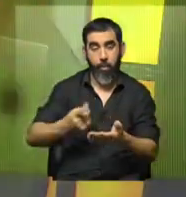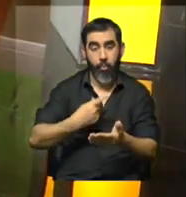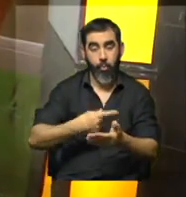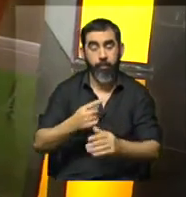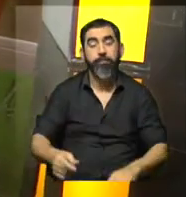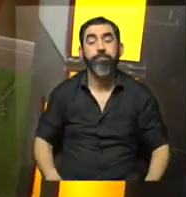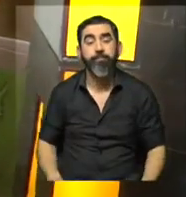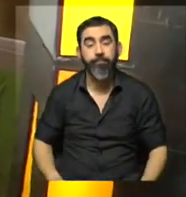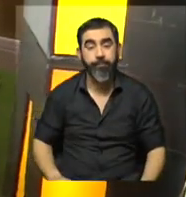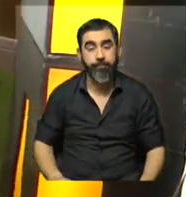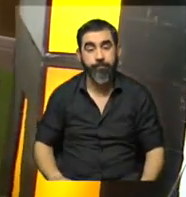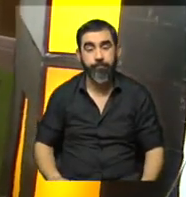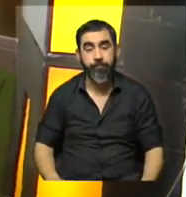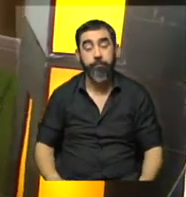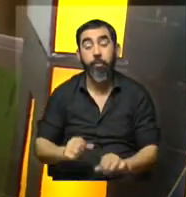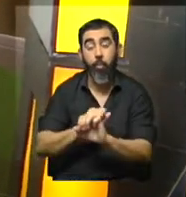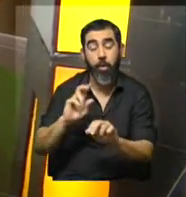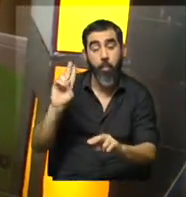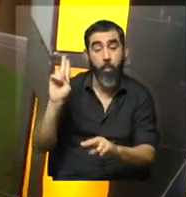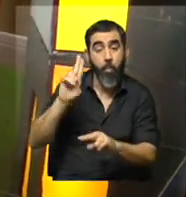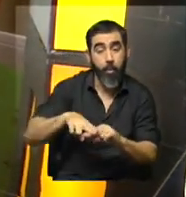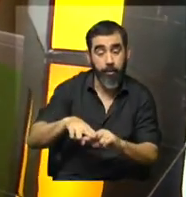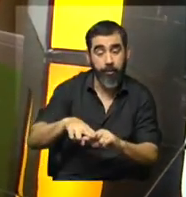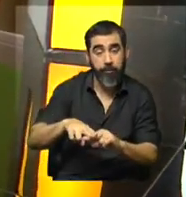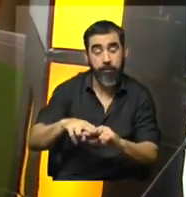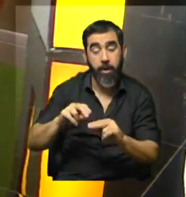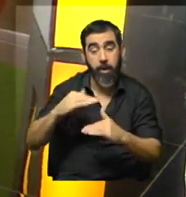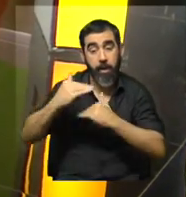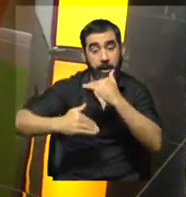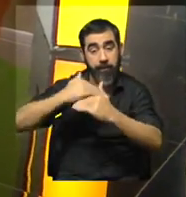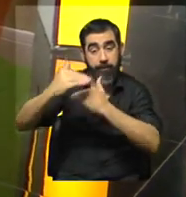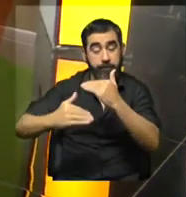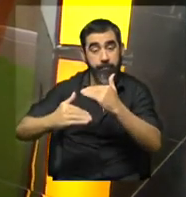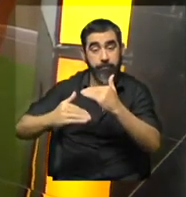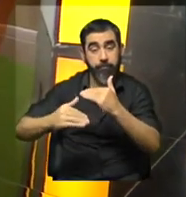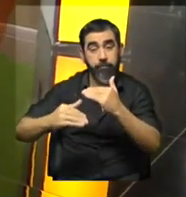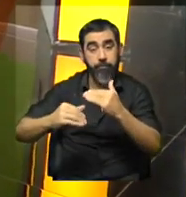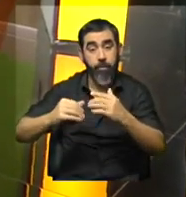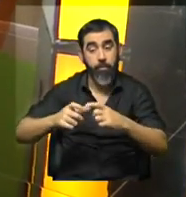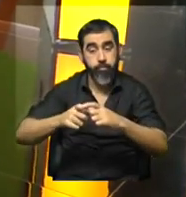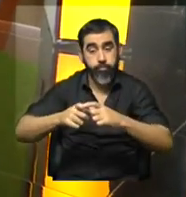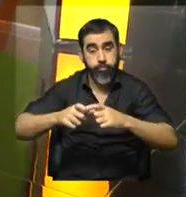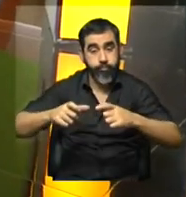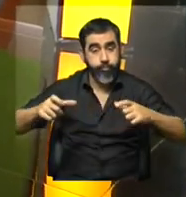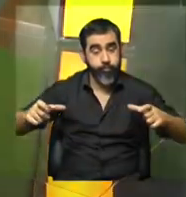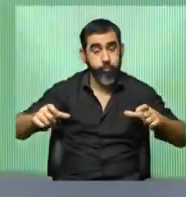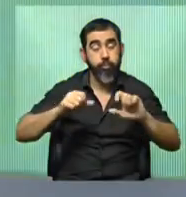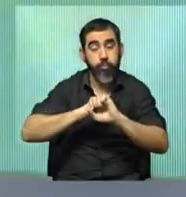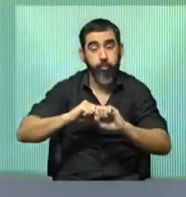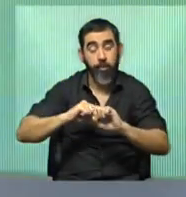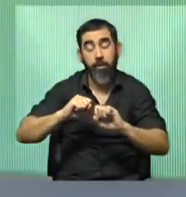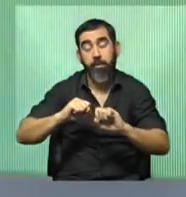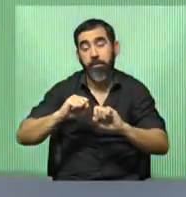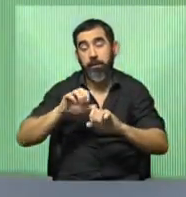natural y allí puede morir, crecer y aumentar en abundancia, puede depredar,